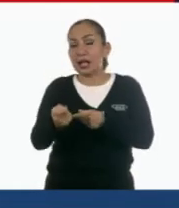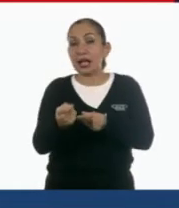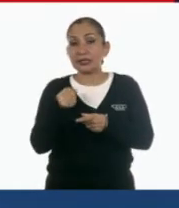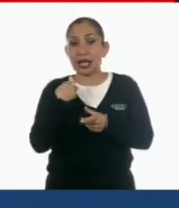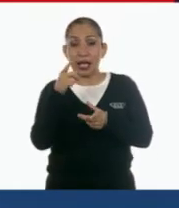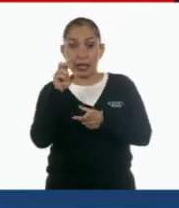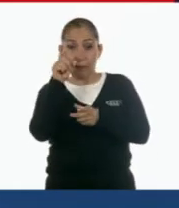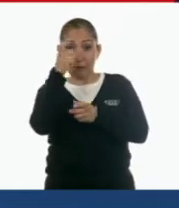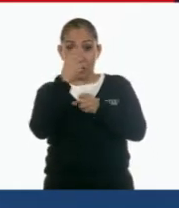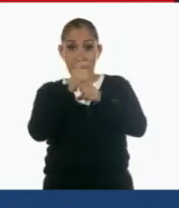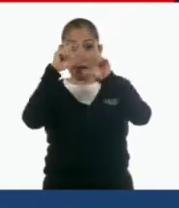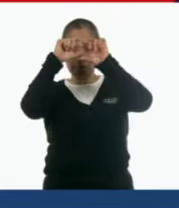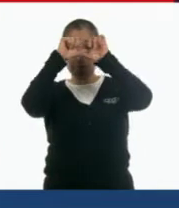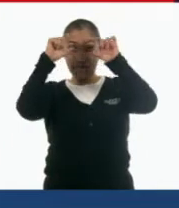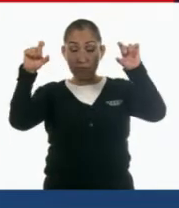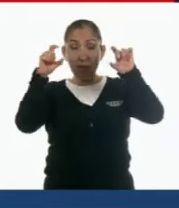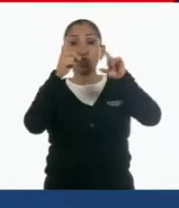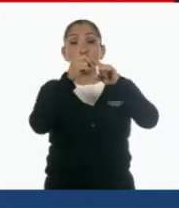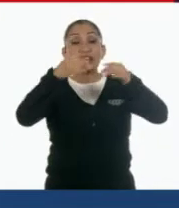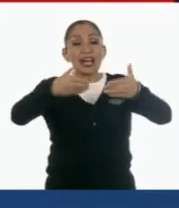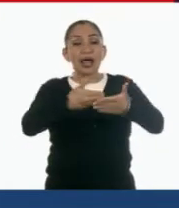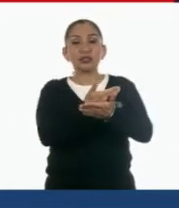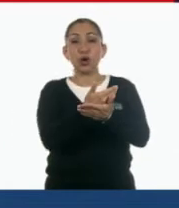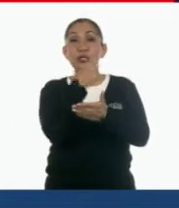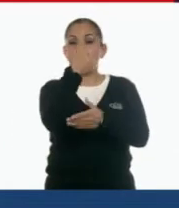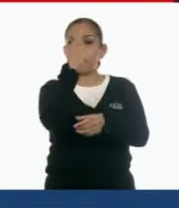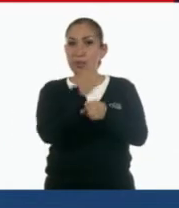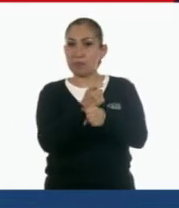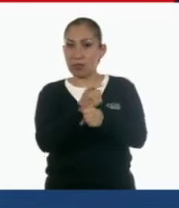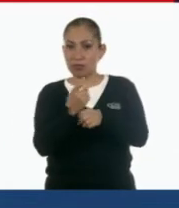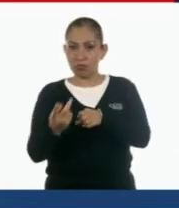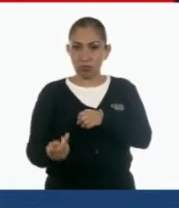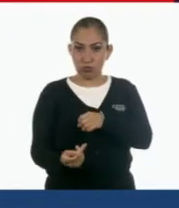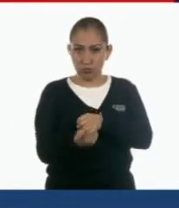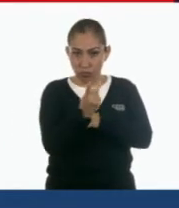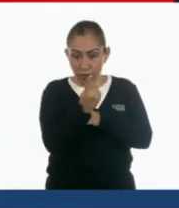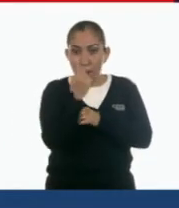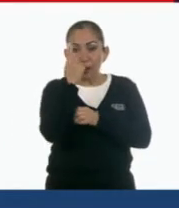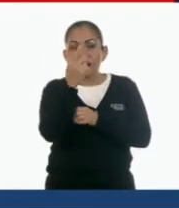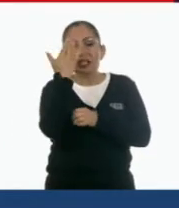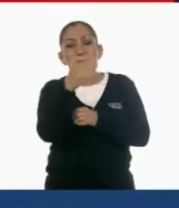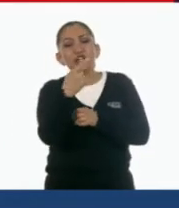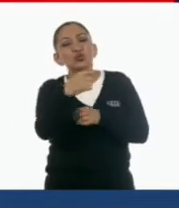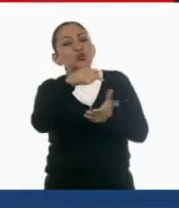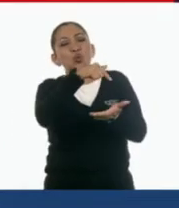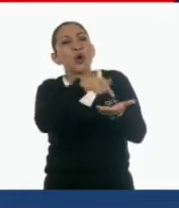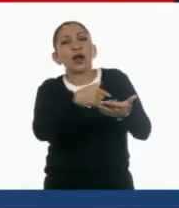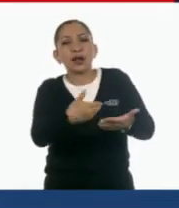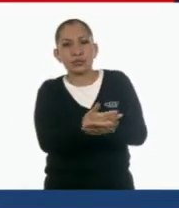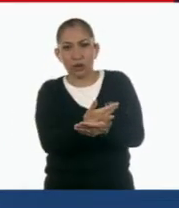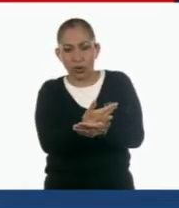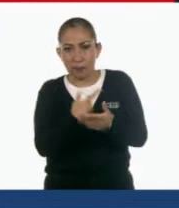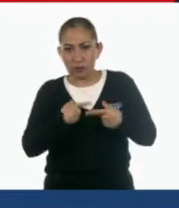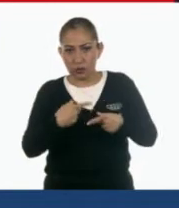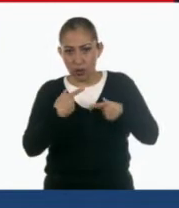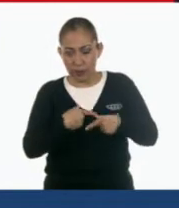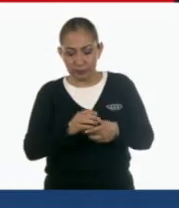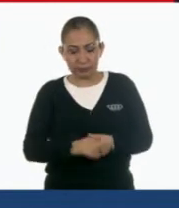nos ponen en el primer renglón dónde nació. Esa sería la pregunta para saber sobre el lugar donde nació la